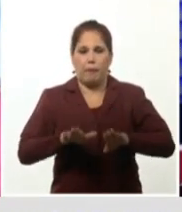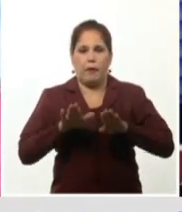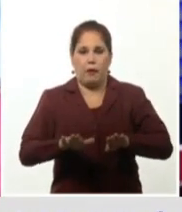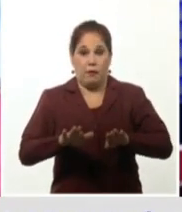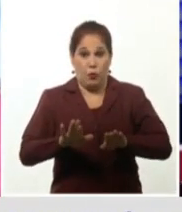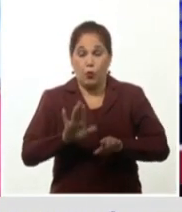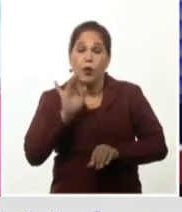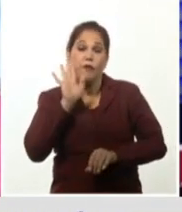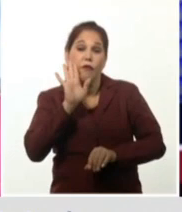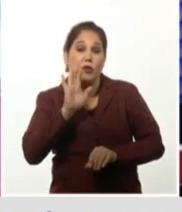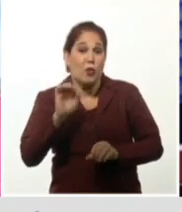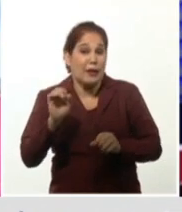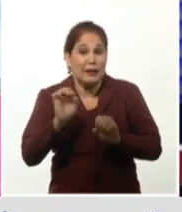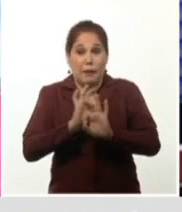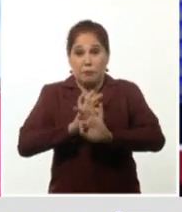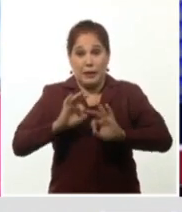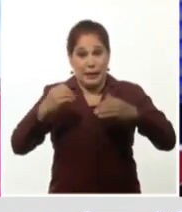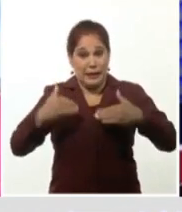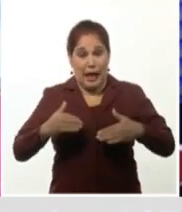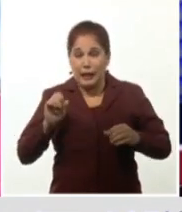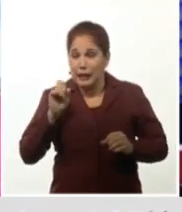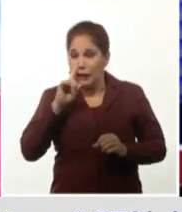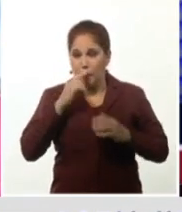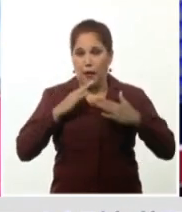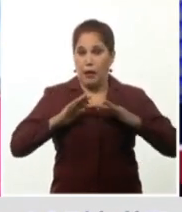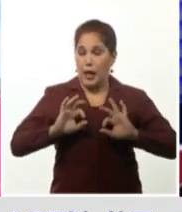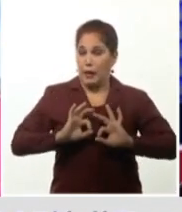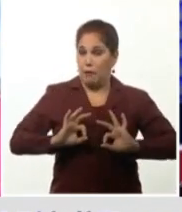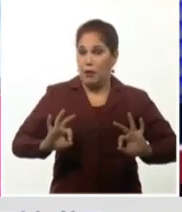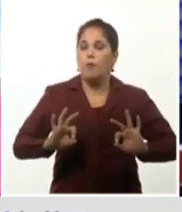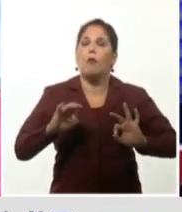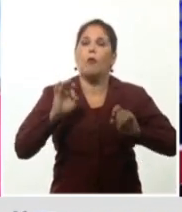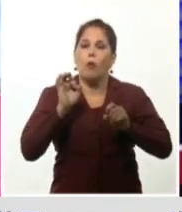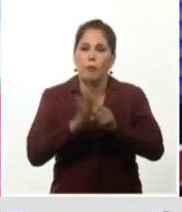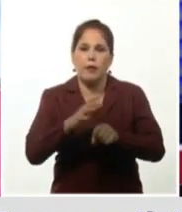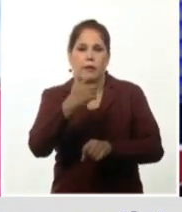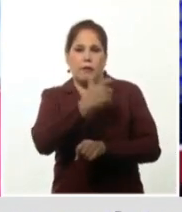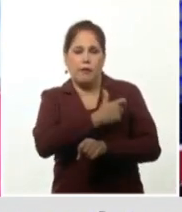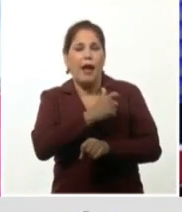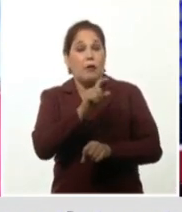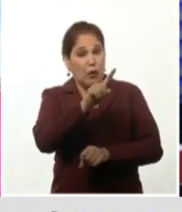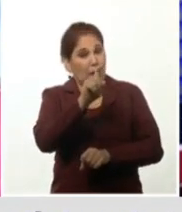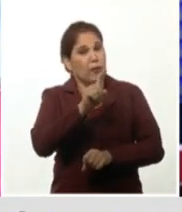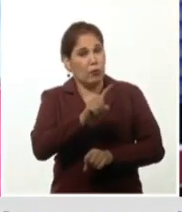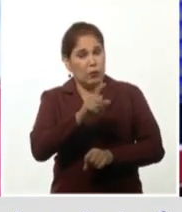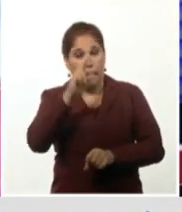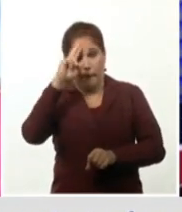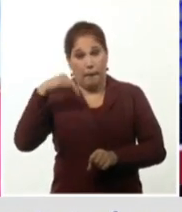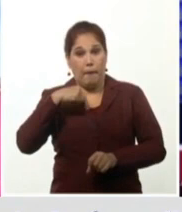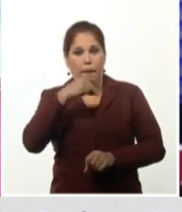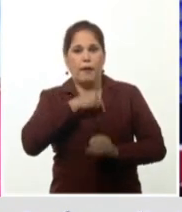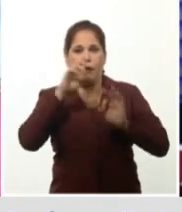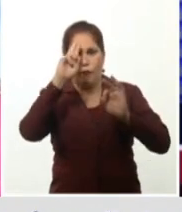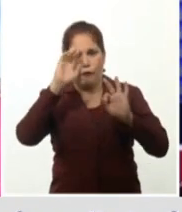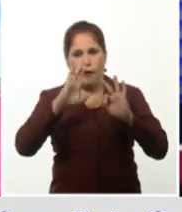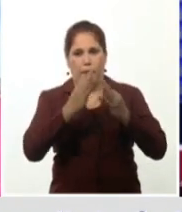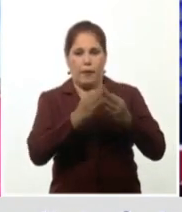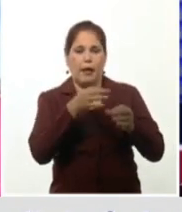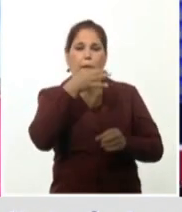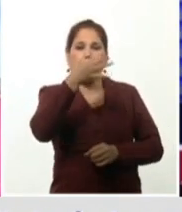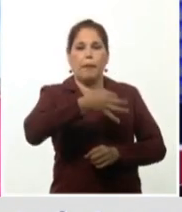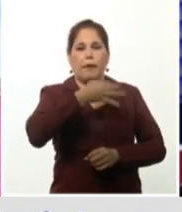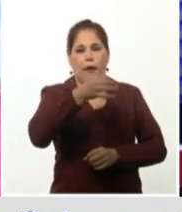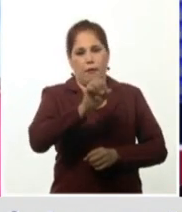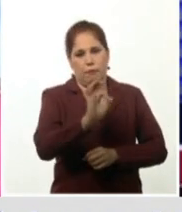recibir el proceso de vacunación. Ahora, esa es una decisión que hay que consultarla con los médicos que están participando en el proceso